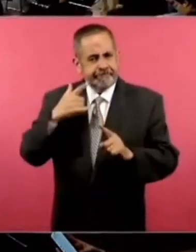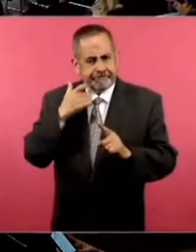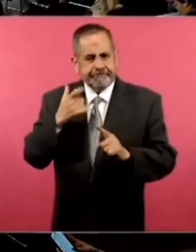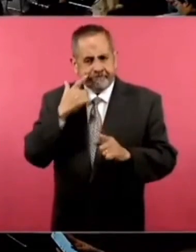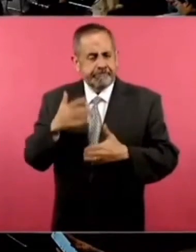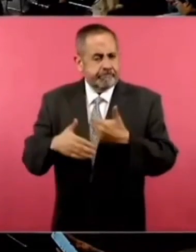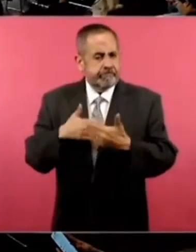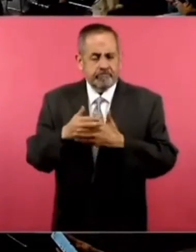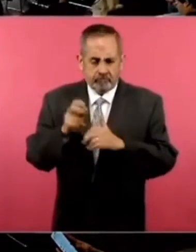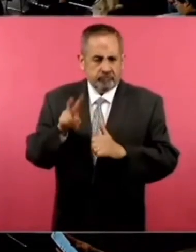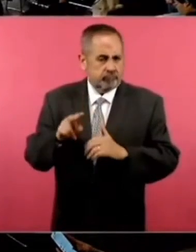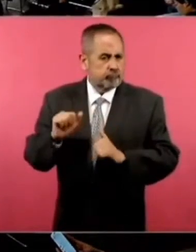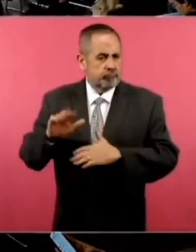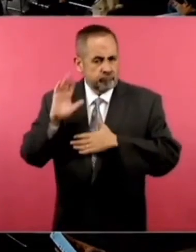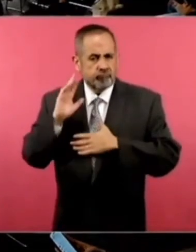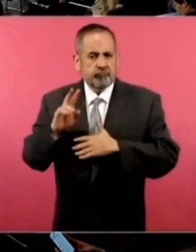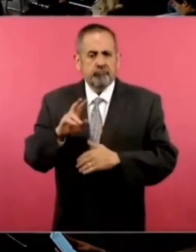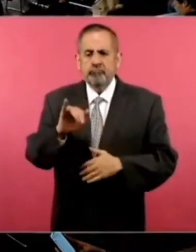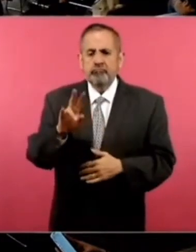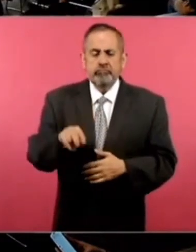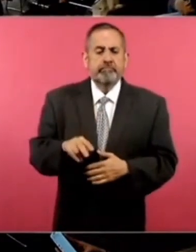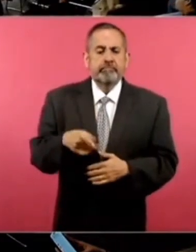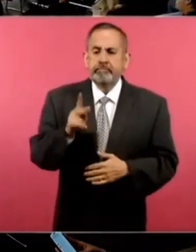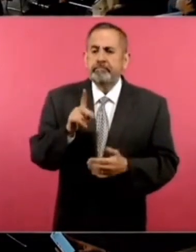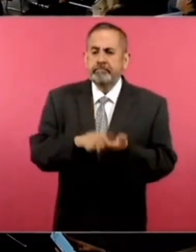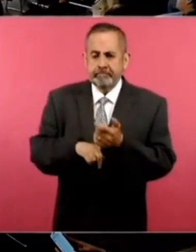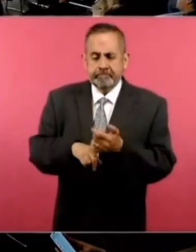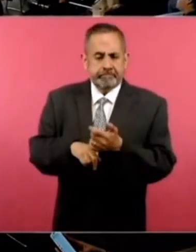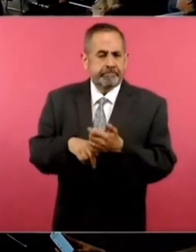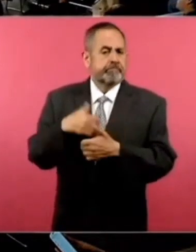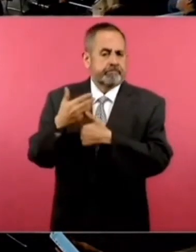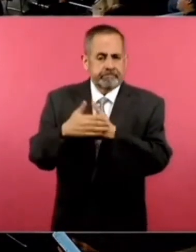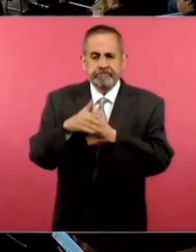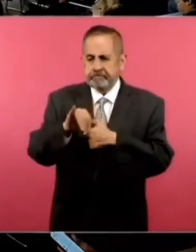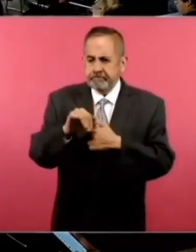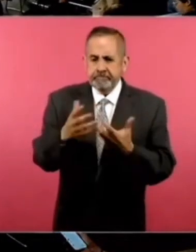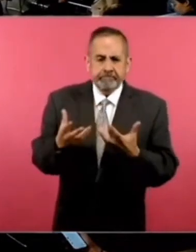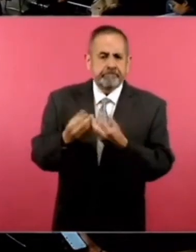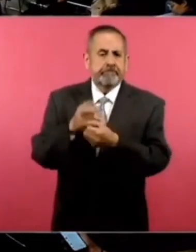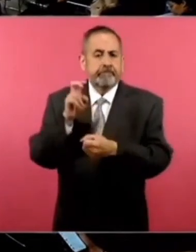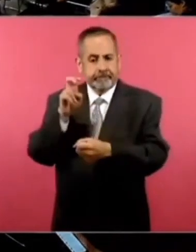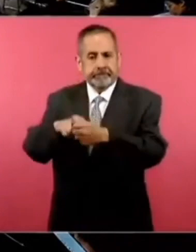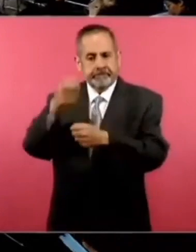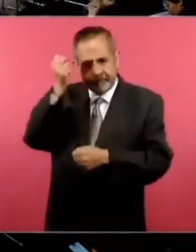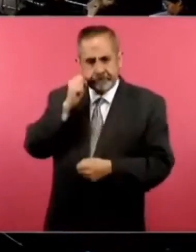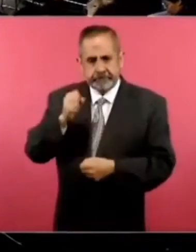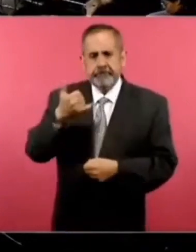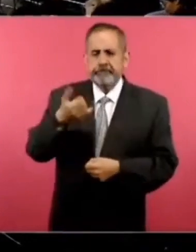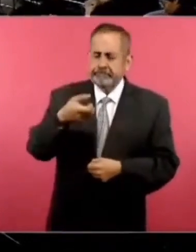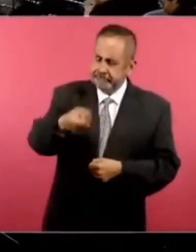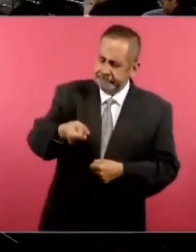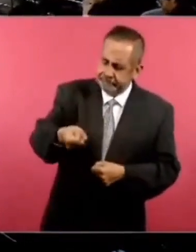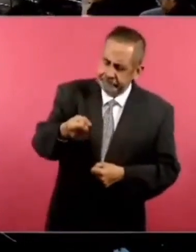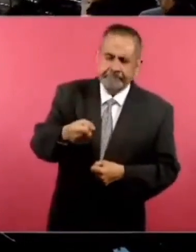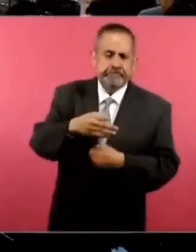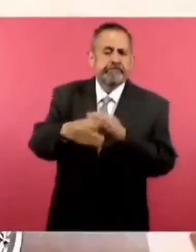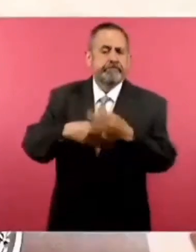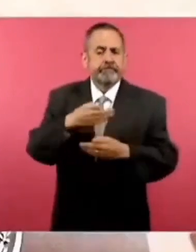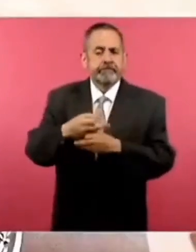compromiso, pero sí vamos a estar en Sinaloa, y un saludo a toda la gente de Sinaloa.